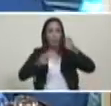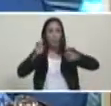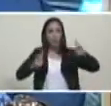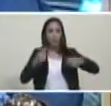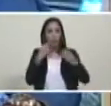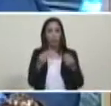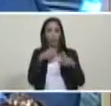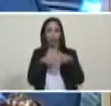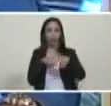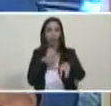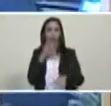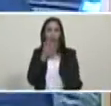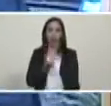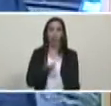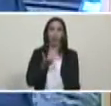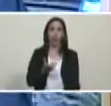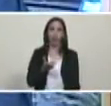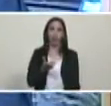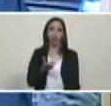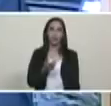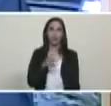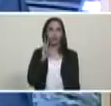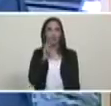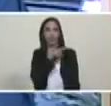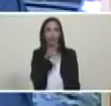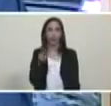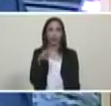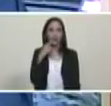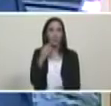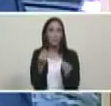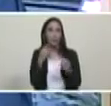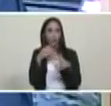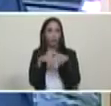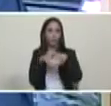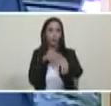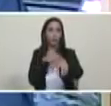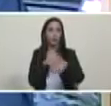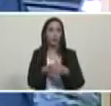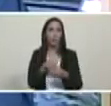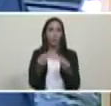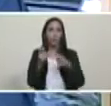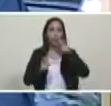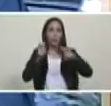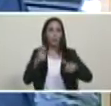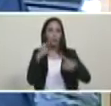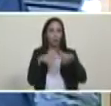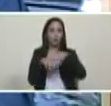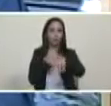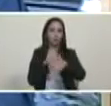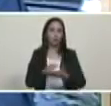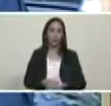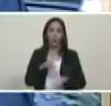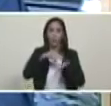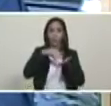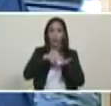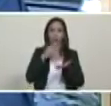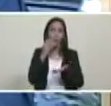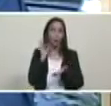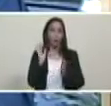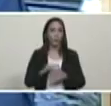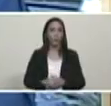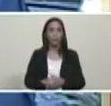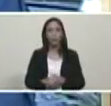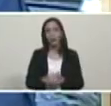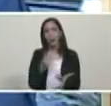estupefacto, cuando vi a miles de miles de miles de mirandinos salir a las calles